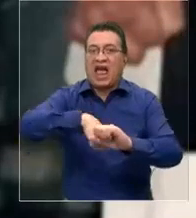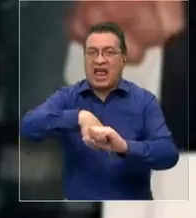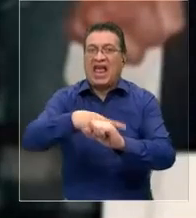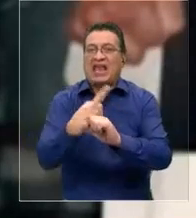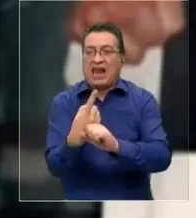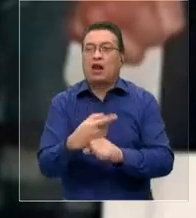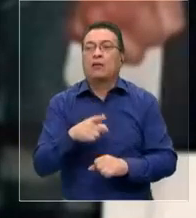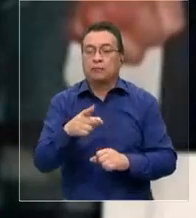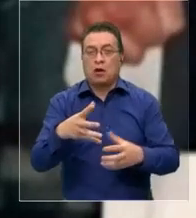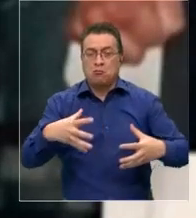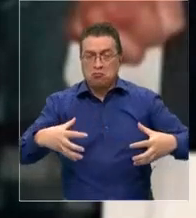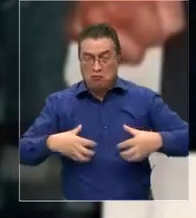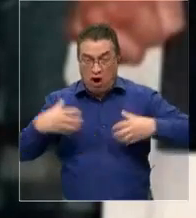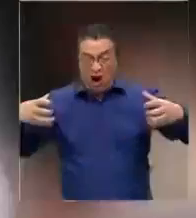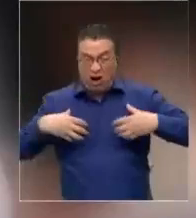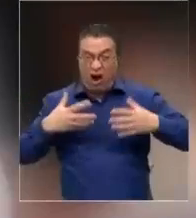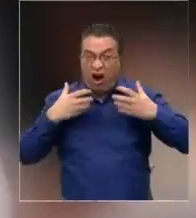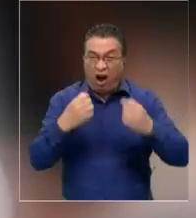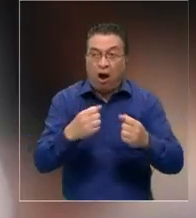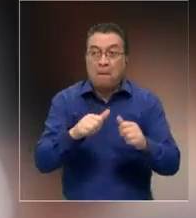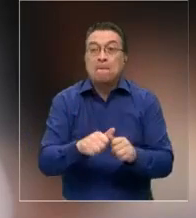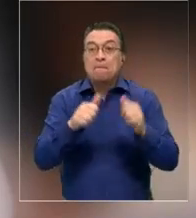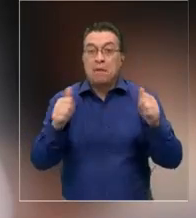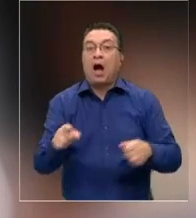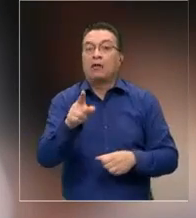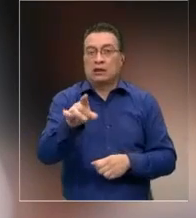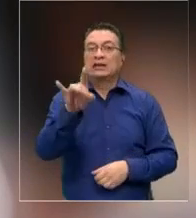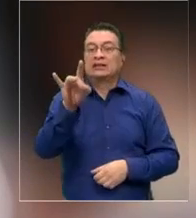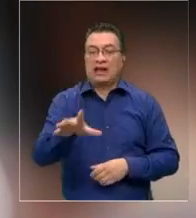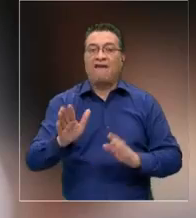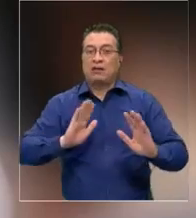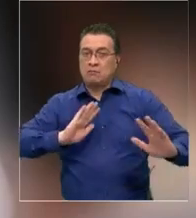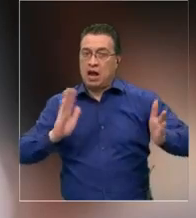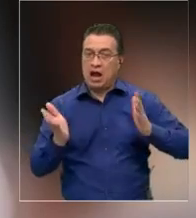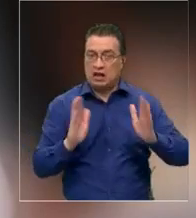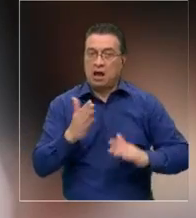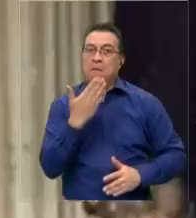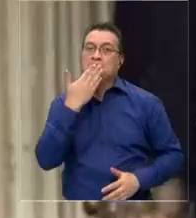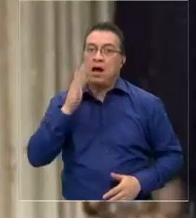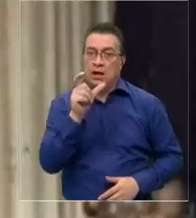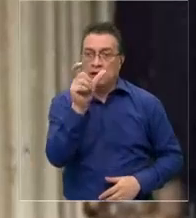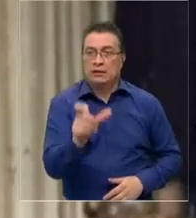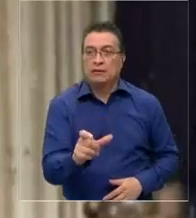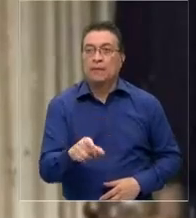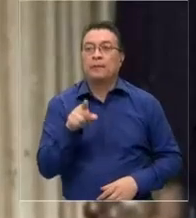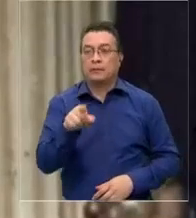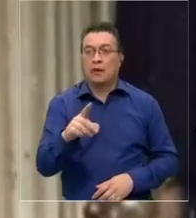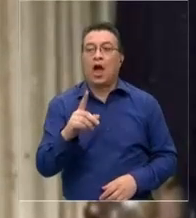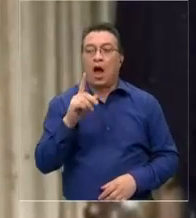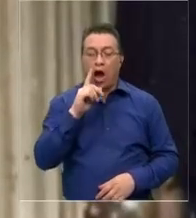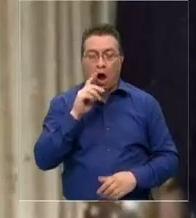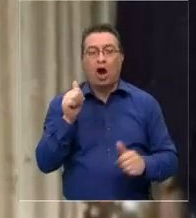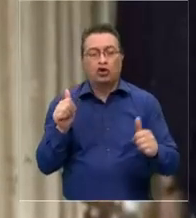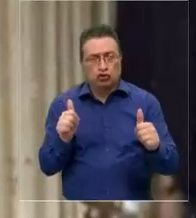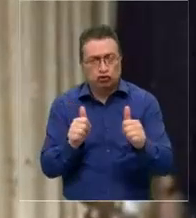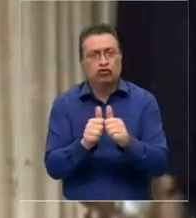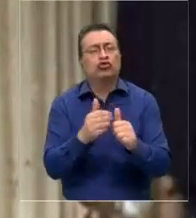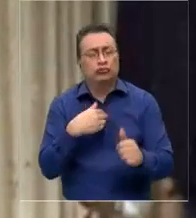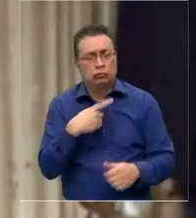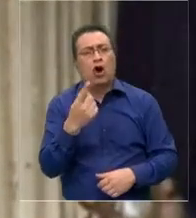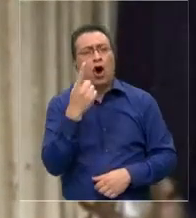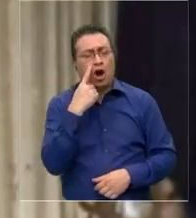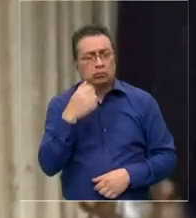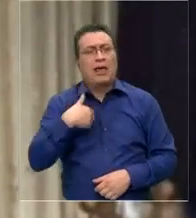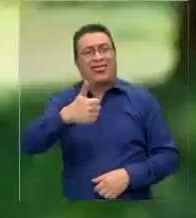de Osandón habría sido más riesgoso aún por su conocimiento de artes marciales. Llegué a tener cierta cercanía con él